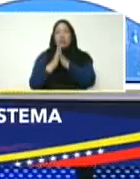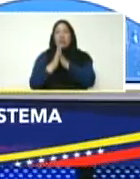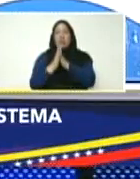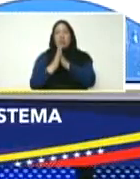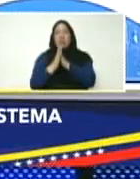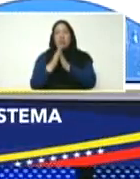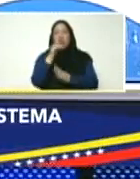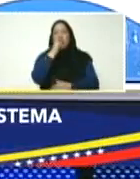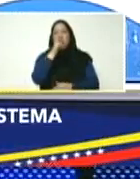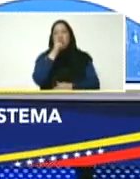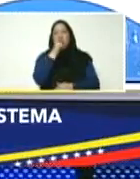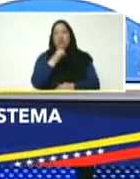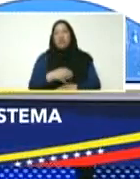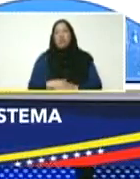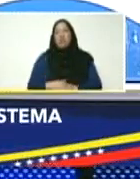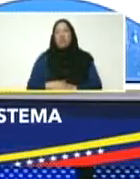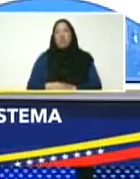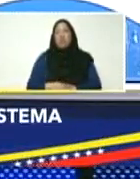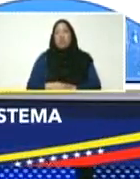Pulido,